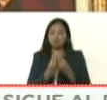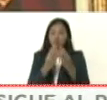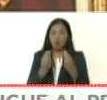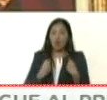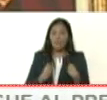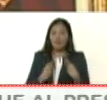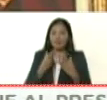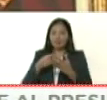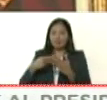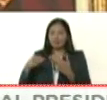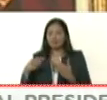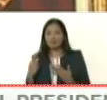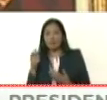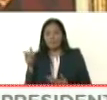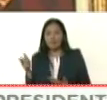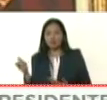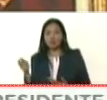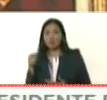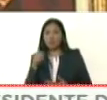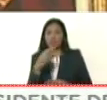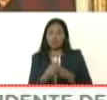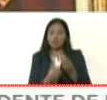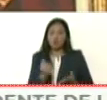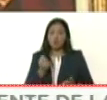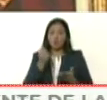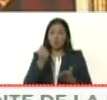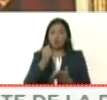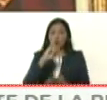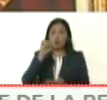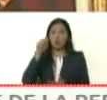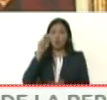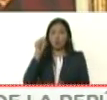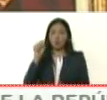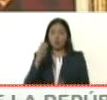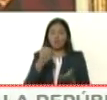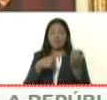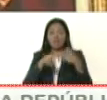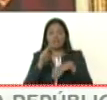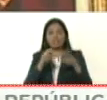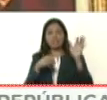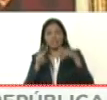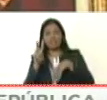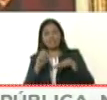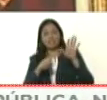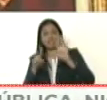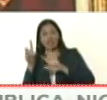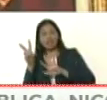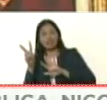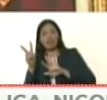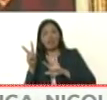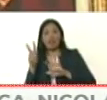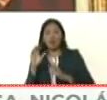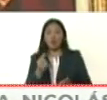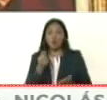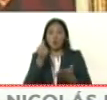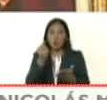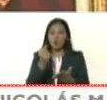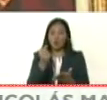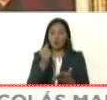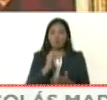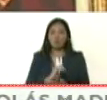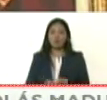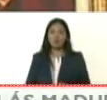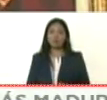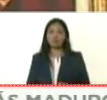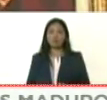de la gente. Ahorita hicimos el bono junio, 14, 15, 16, 17 de junio, el bono junio. Que